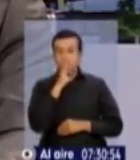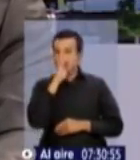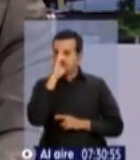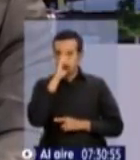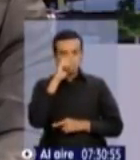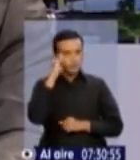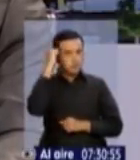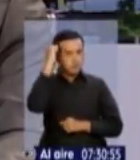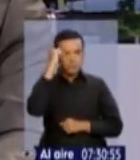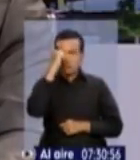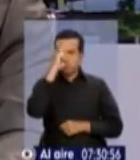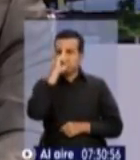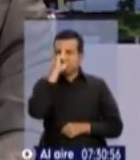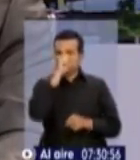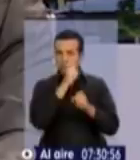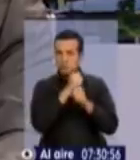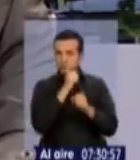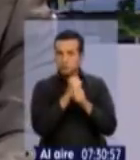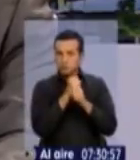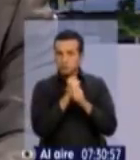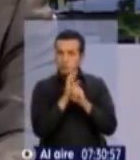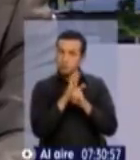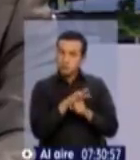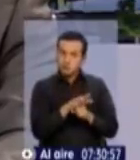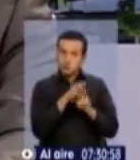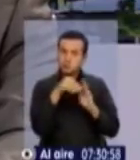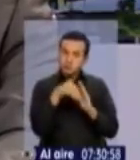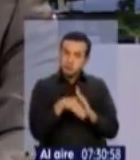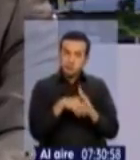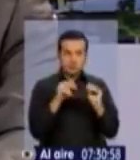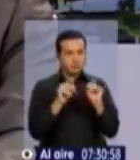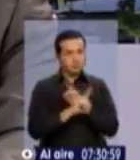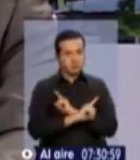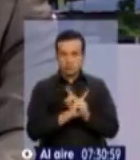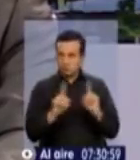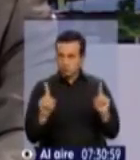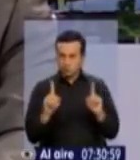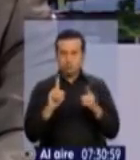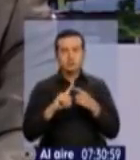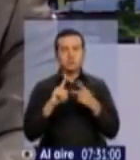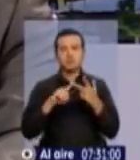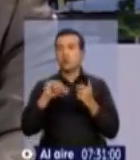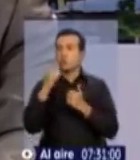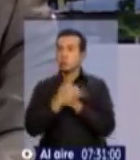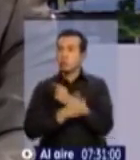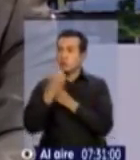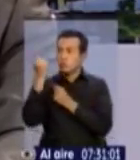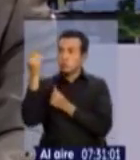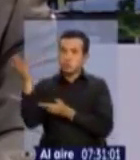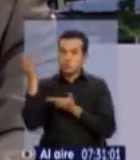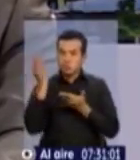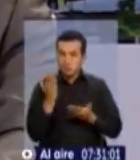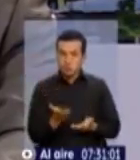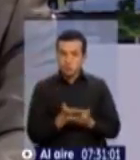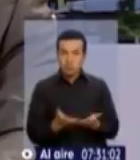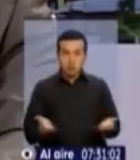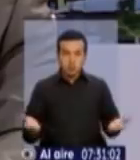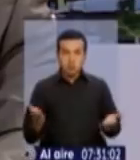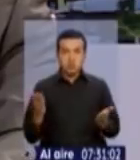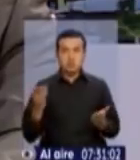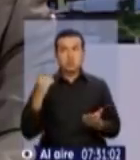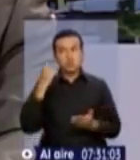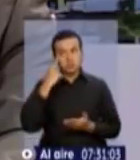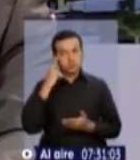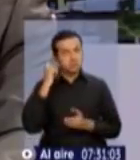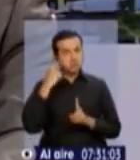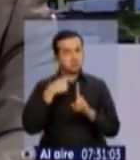que no haya renunciamiento ni marcha atrás en eso la repatriación de capitales creo que tiene que ser muy bien vista creo que hay que mirarla